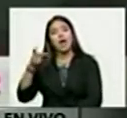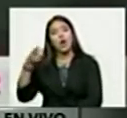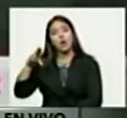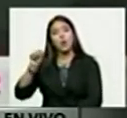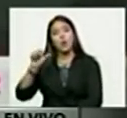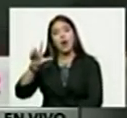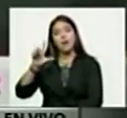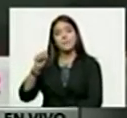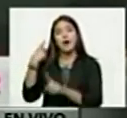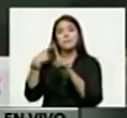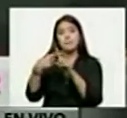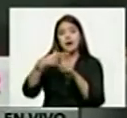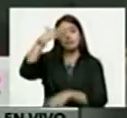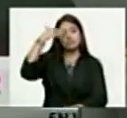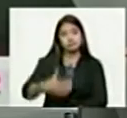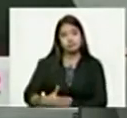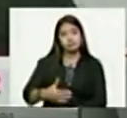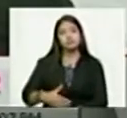de Cabin,